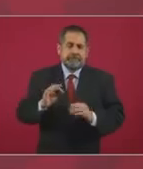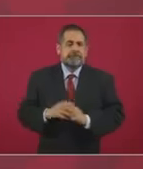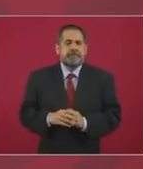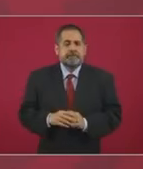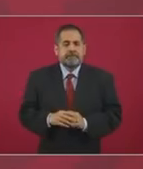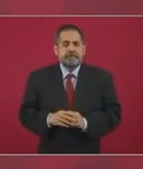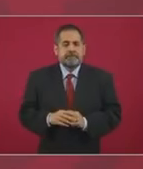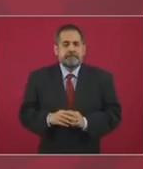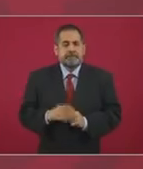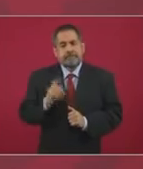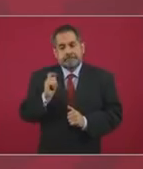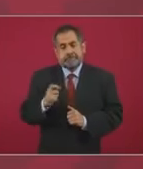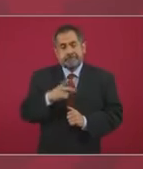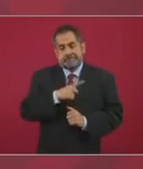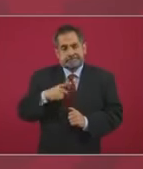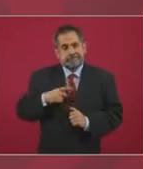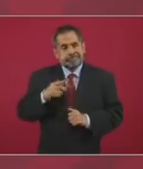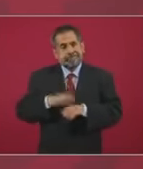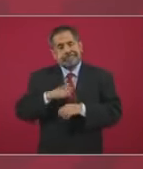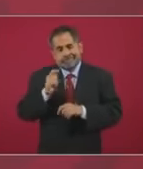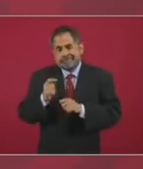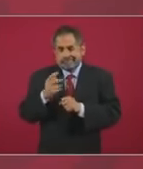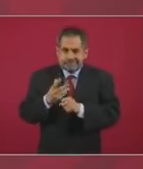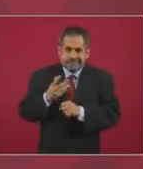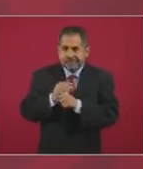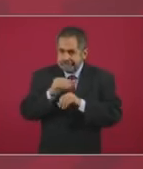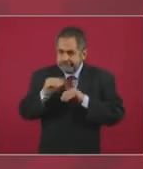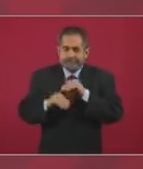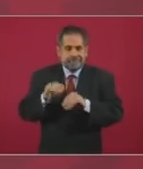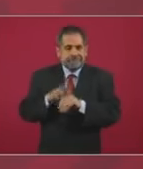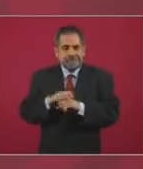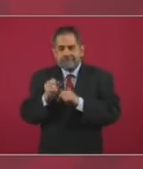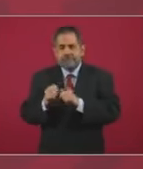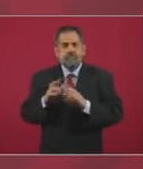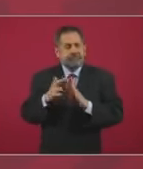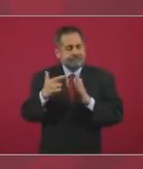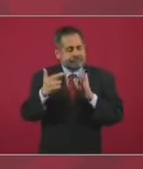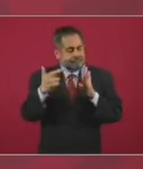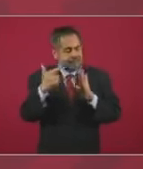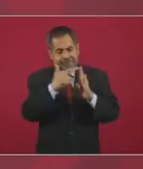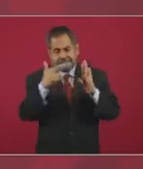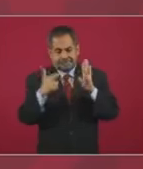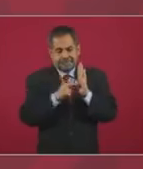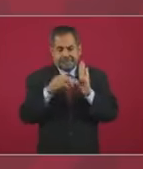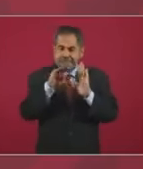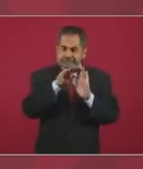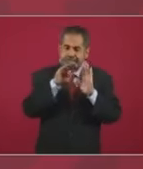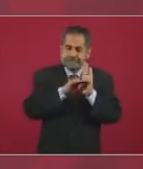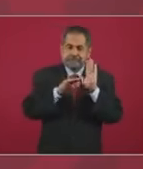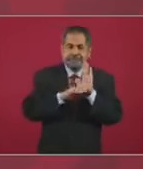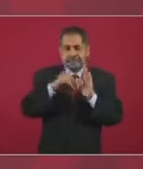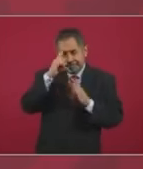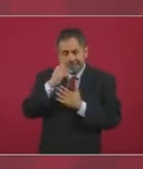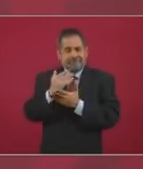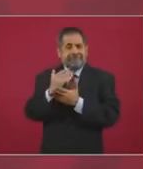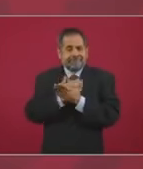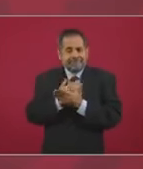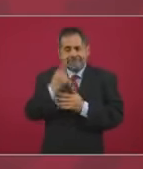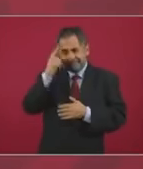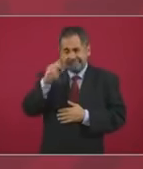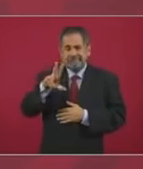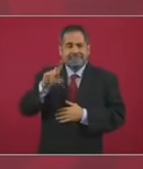Debemos reforzar indudablemente las importantísimas medidas de prevención,